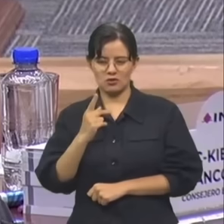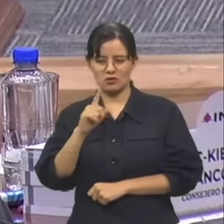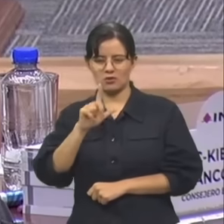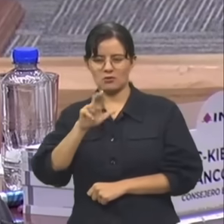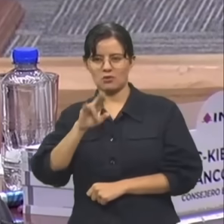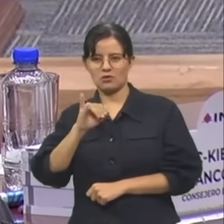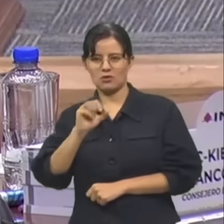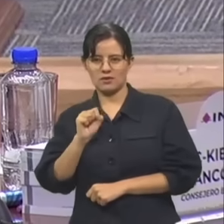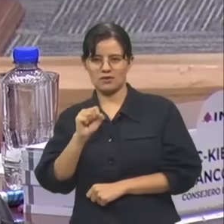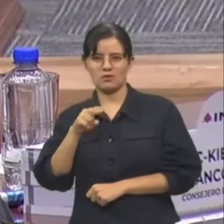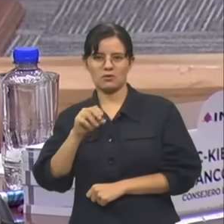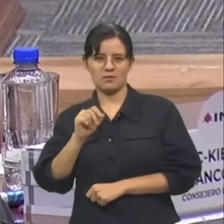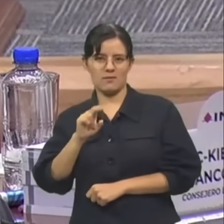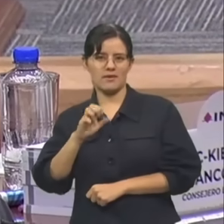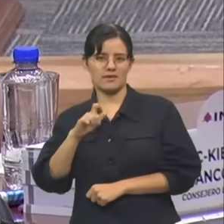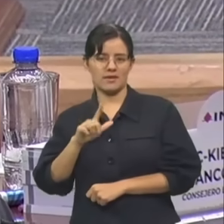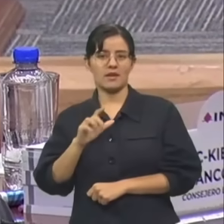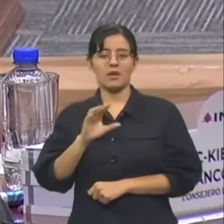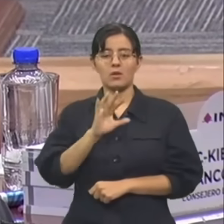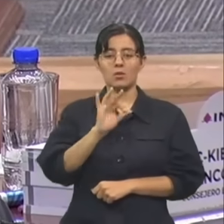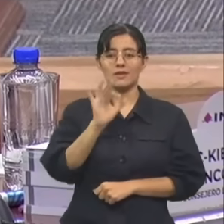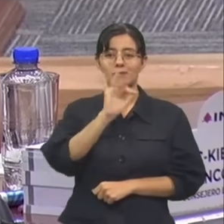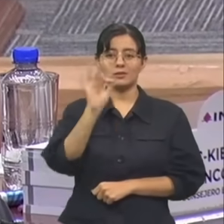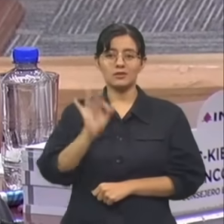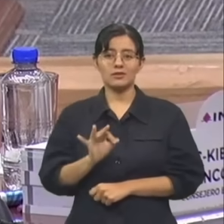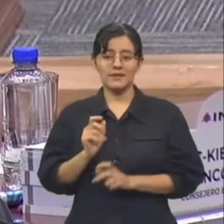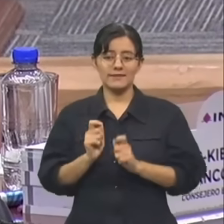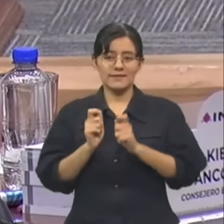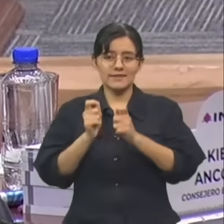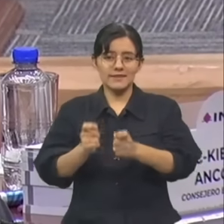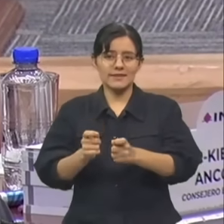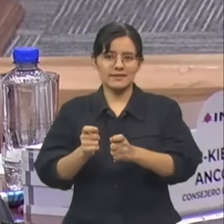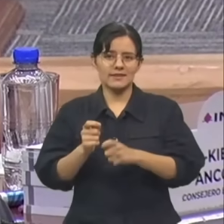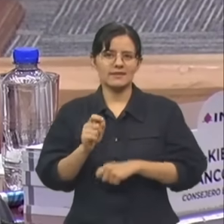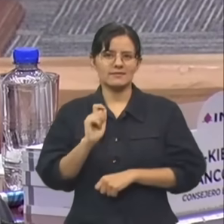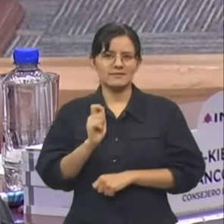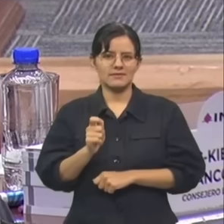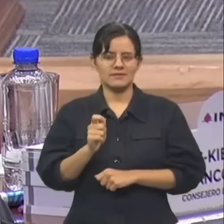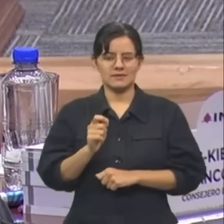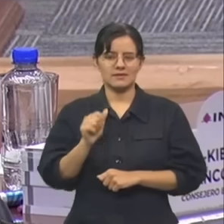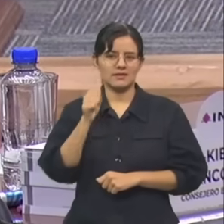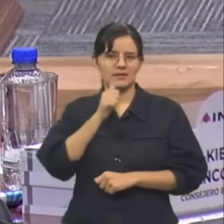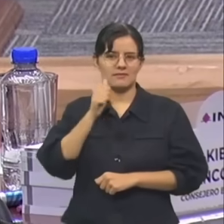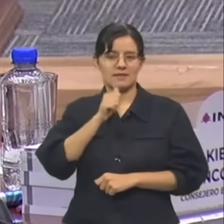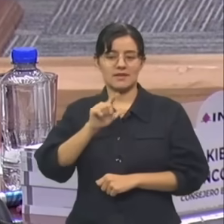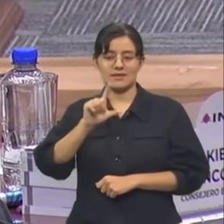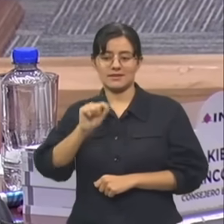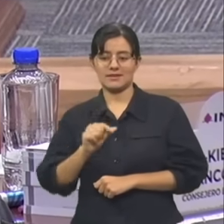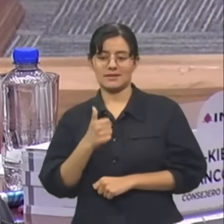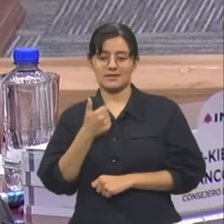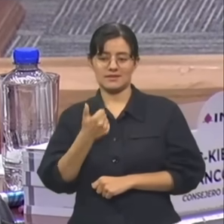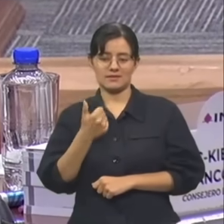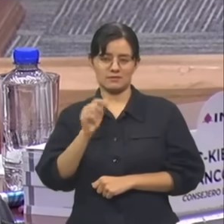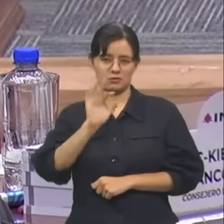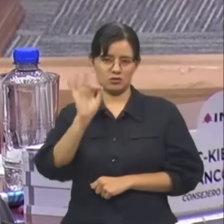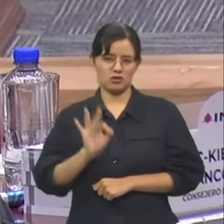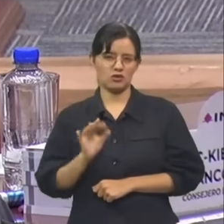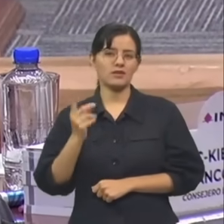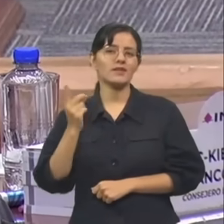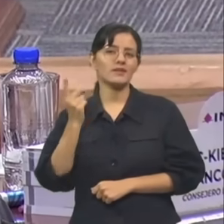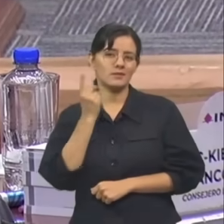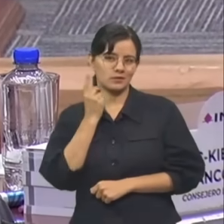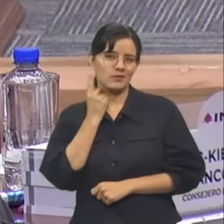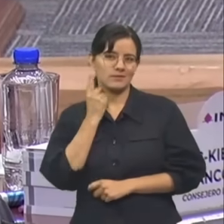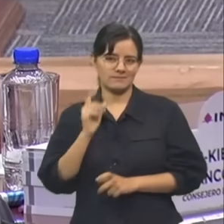40 una minoría del 40% ha designado sistemáticamente al 76 de los diputados